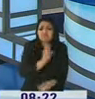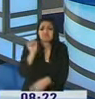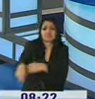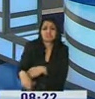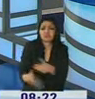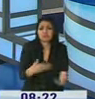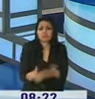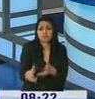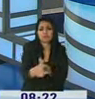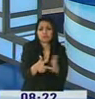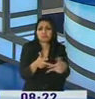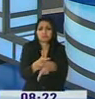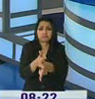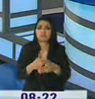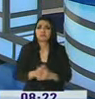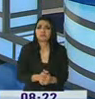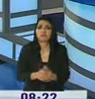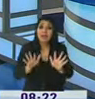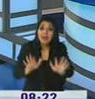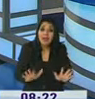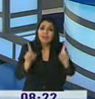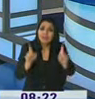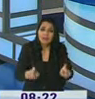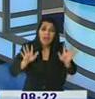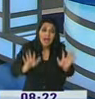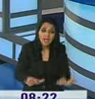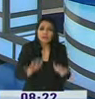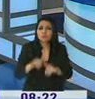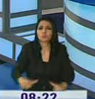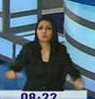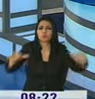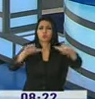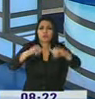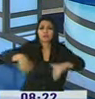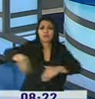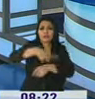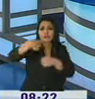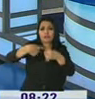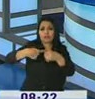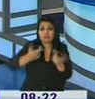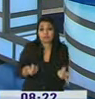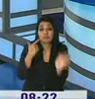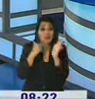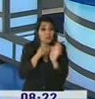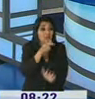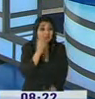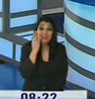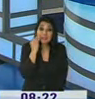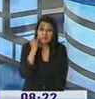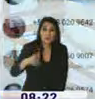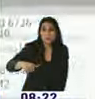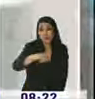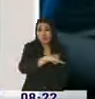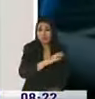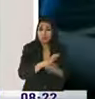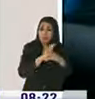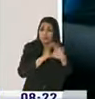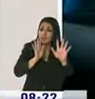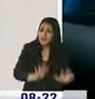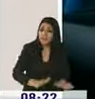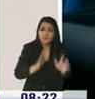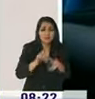él cruzó así. Y yo creo que eso debe ser el común denominador aquí en la ciudad. ¿Quién no tiene una de esas malas experiencias con los transportistas